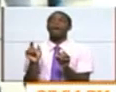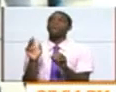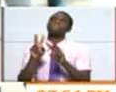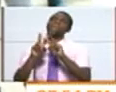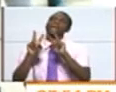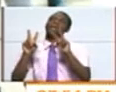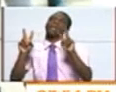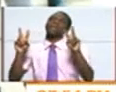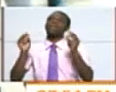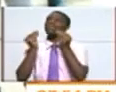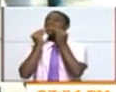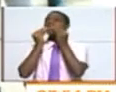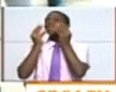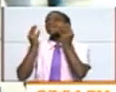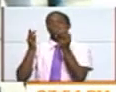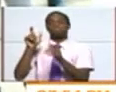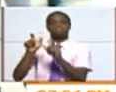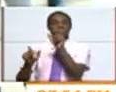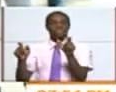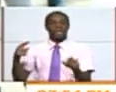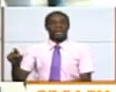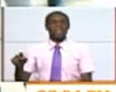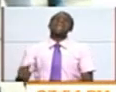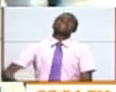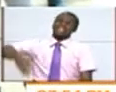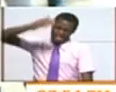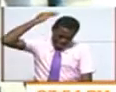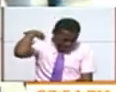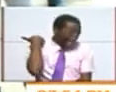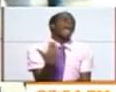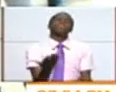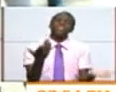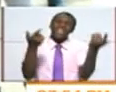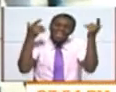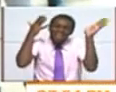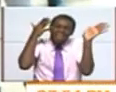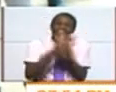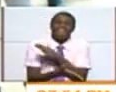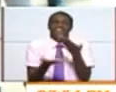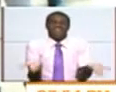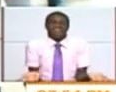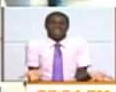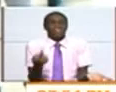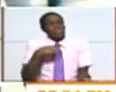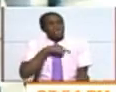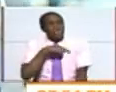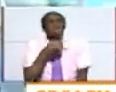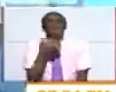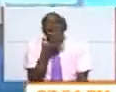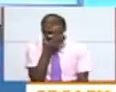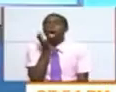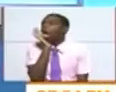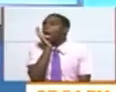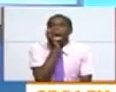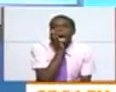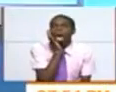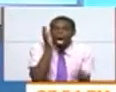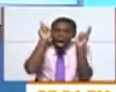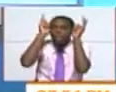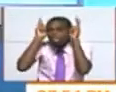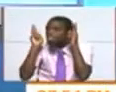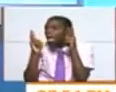¿no? ¡Carajo! ¿De qué estamos hablando? ¿O es que nos vamos a dejar agarrar todos por pendejos en este